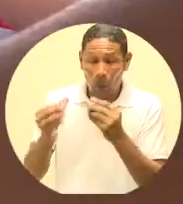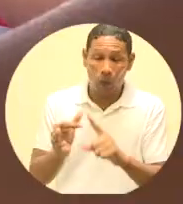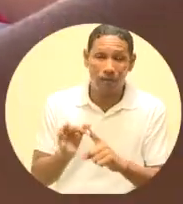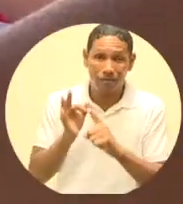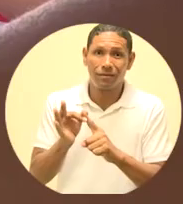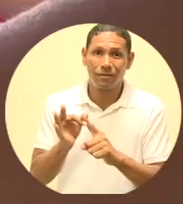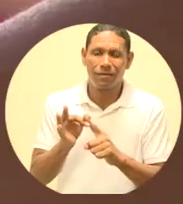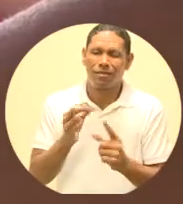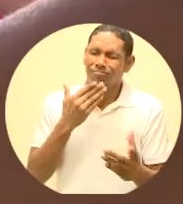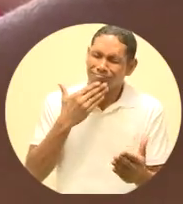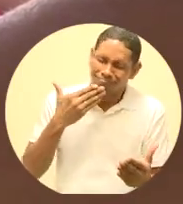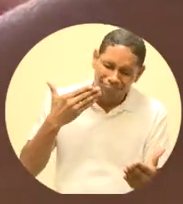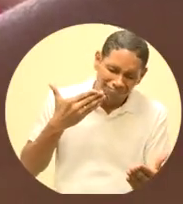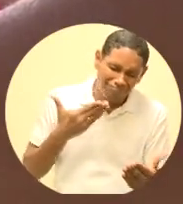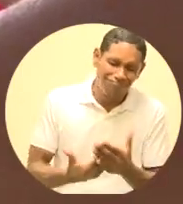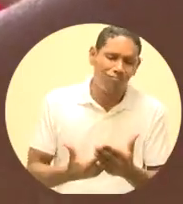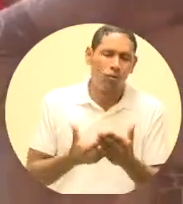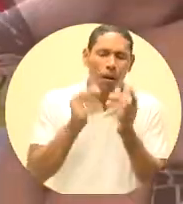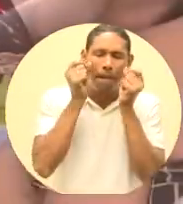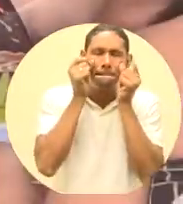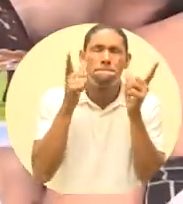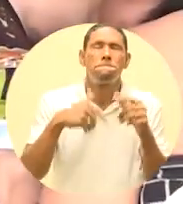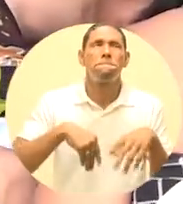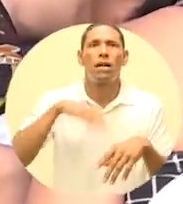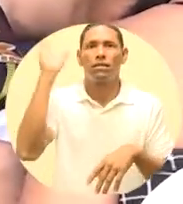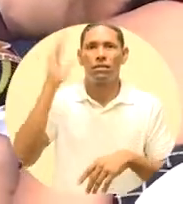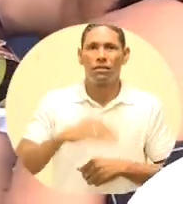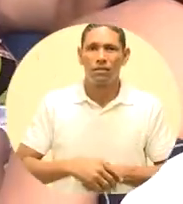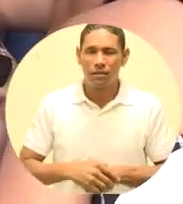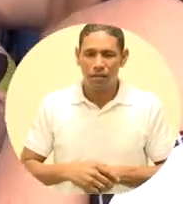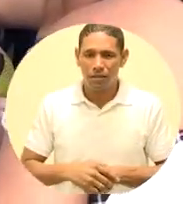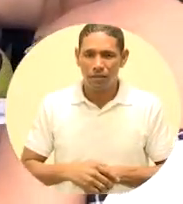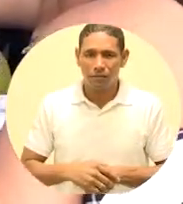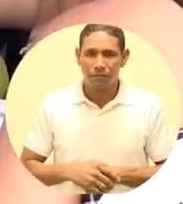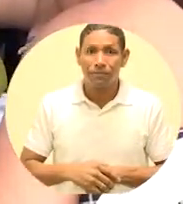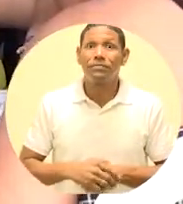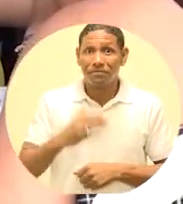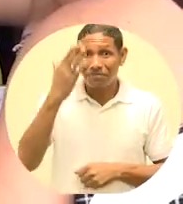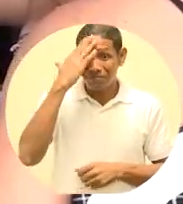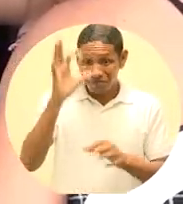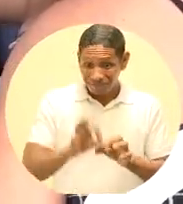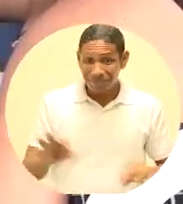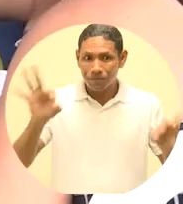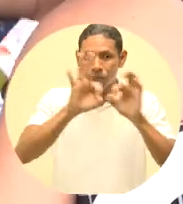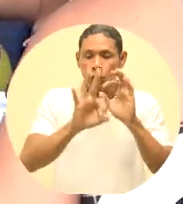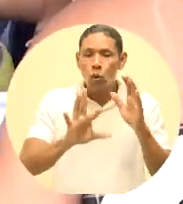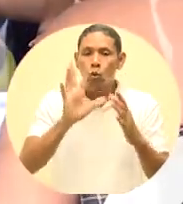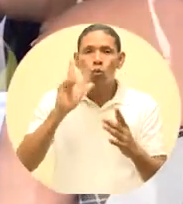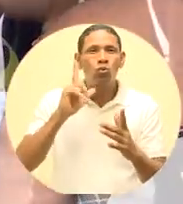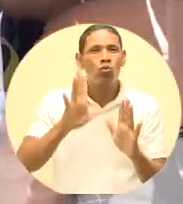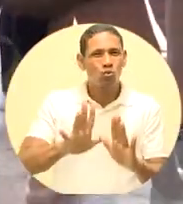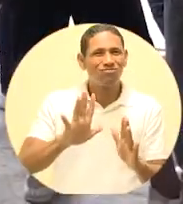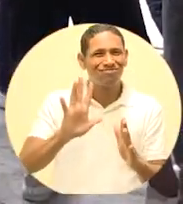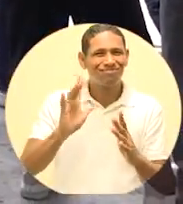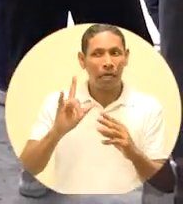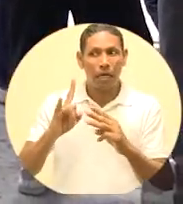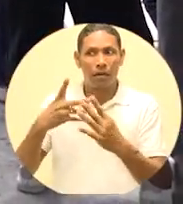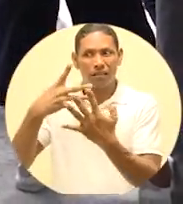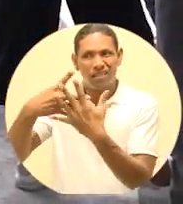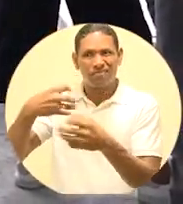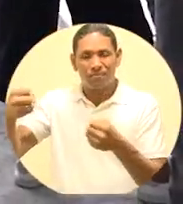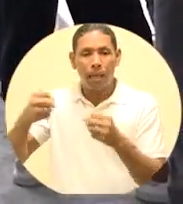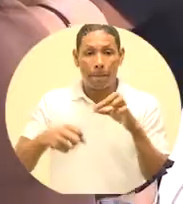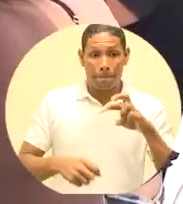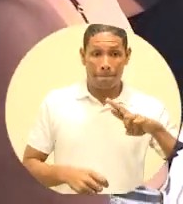cena que nos dieron. Ha sido espectacular. Cabe recordar que el Programa Integral de Intervención Social en la